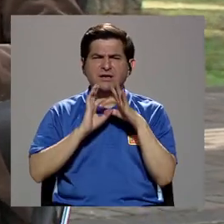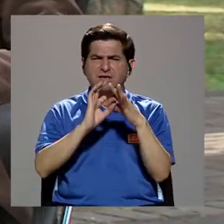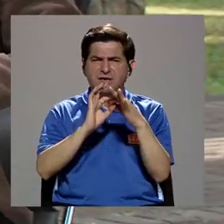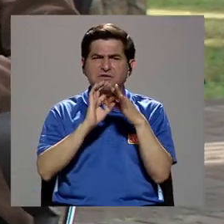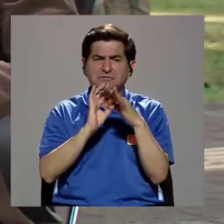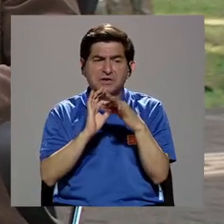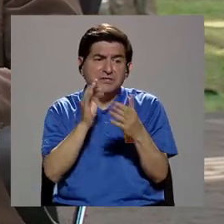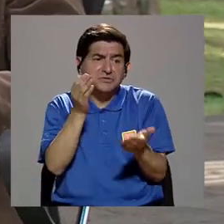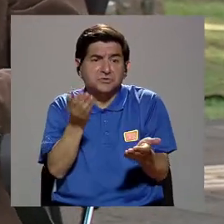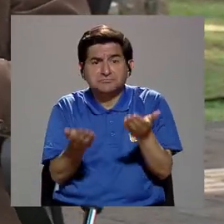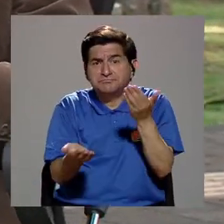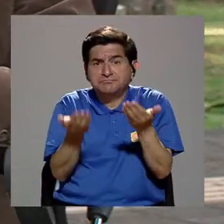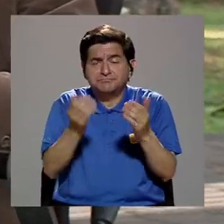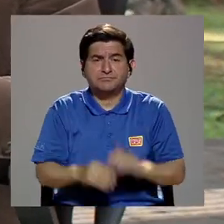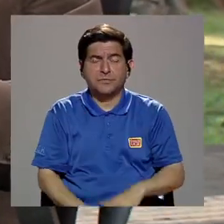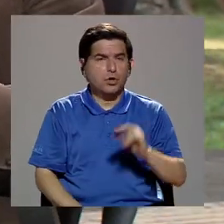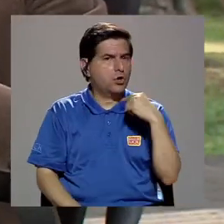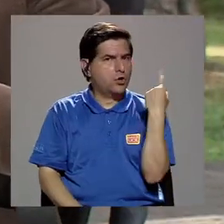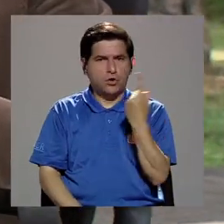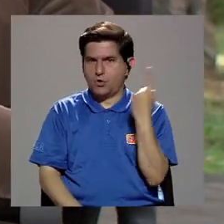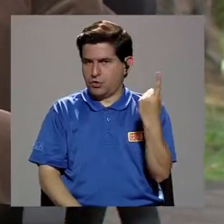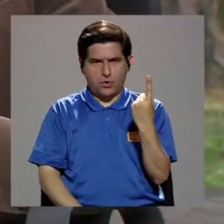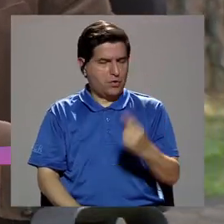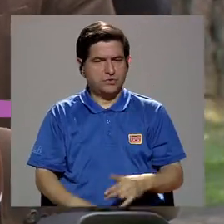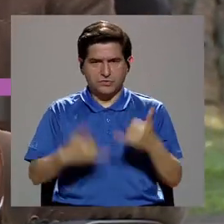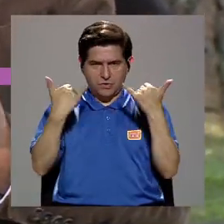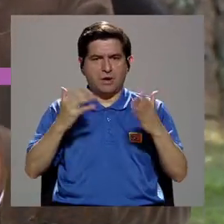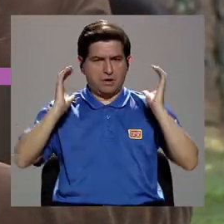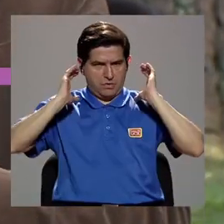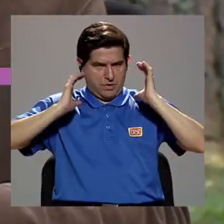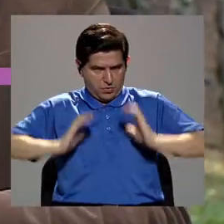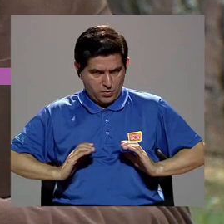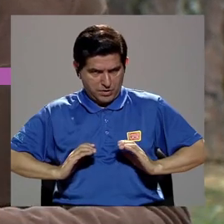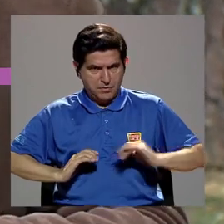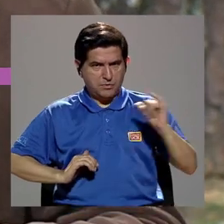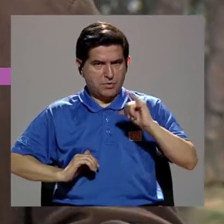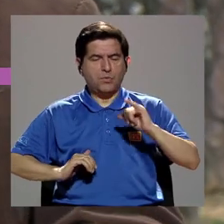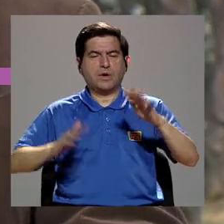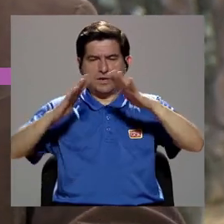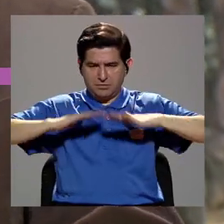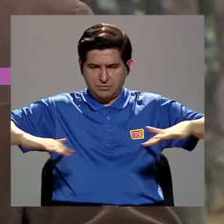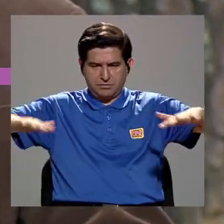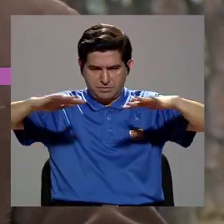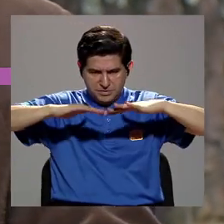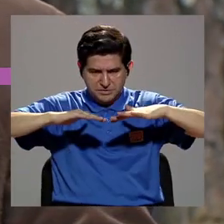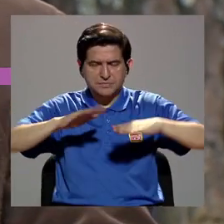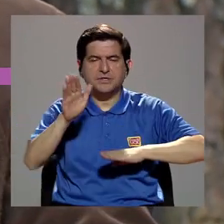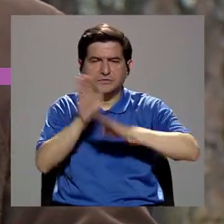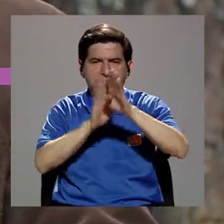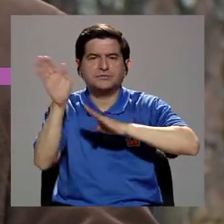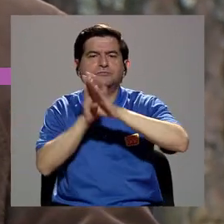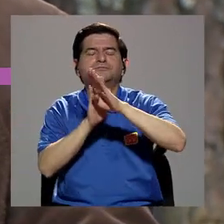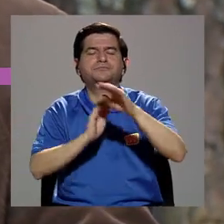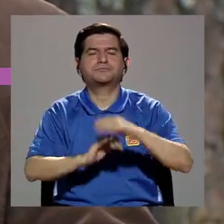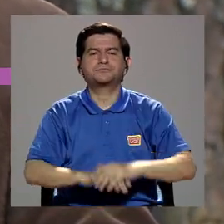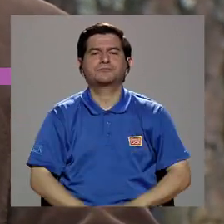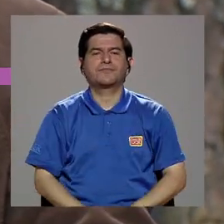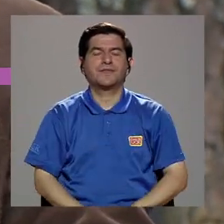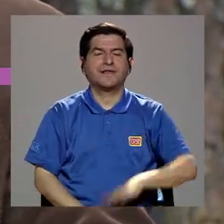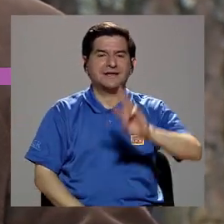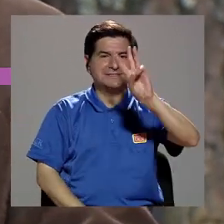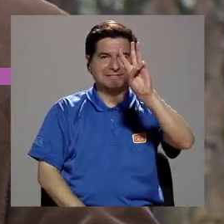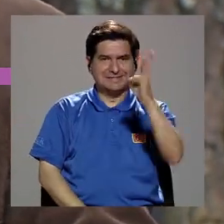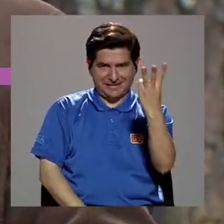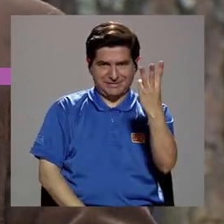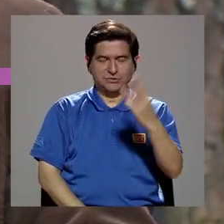tienen que ver inclusive con no solo con nuestro cuerpo, sino con el medio externo en que nos desarrollamos. Uh-huh, uh-huh.